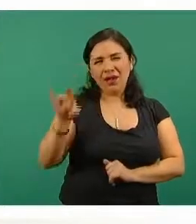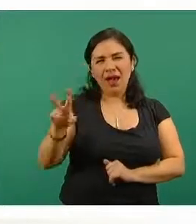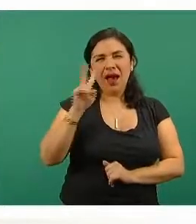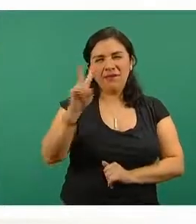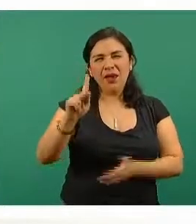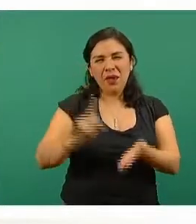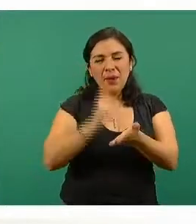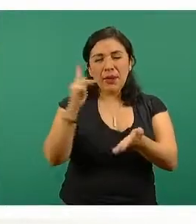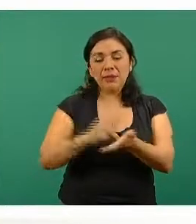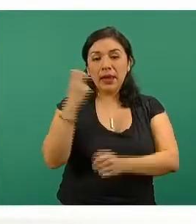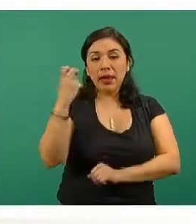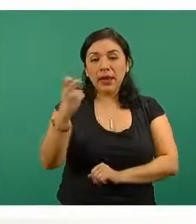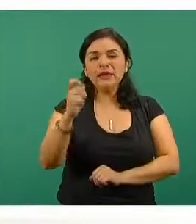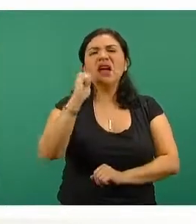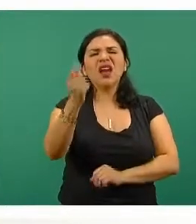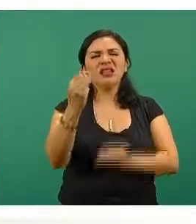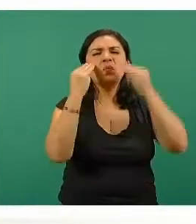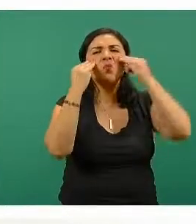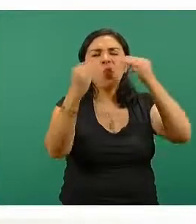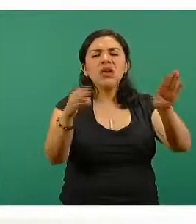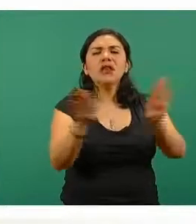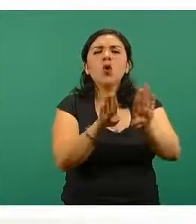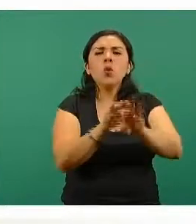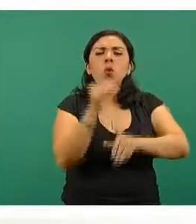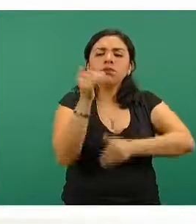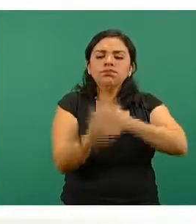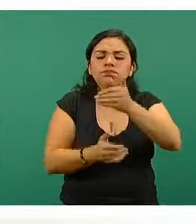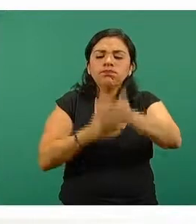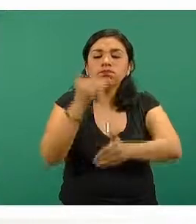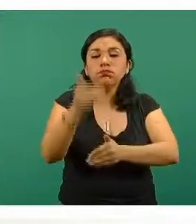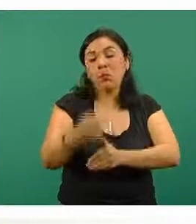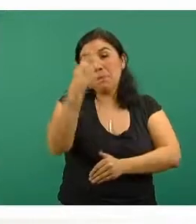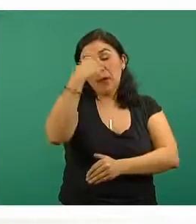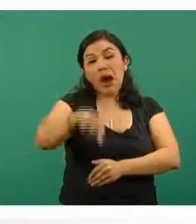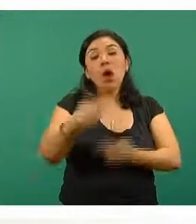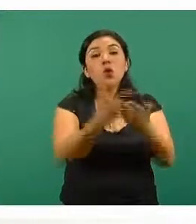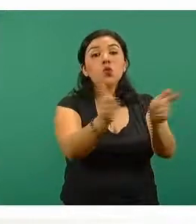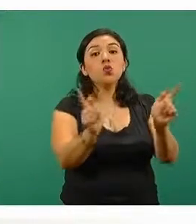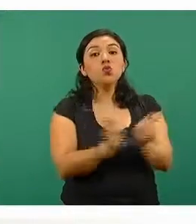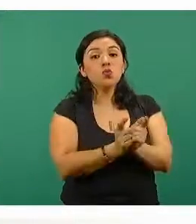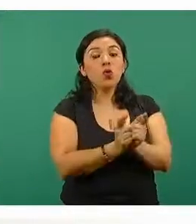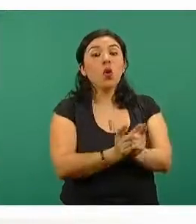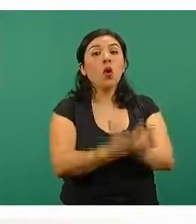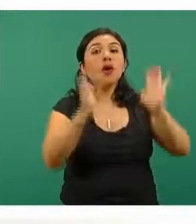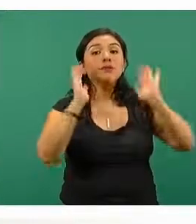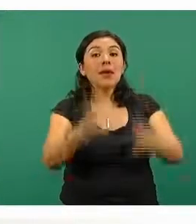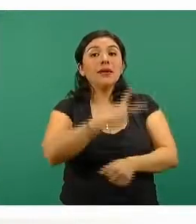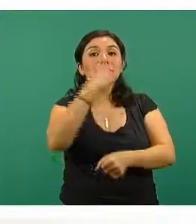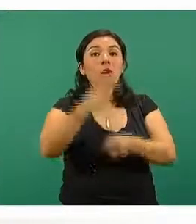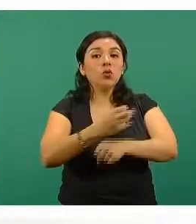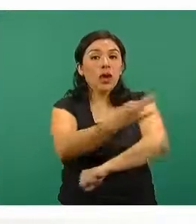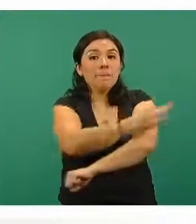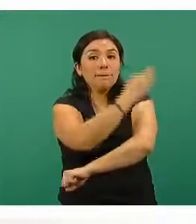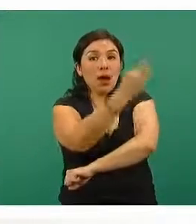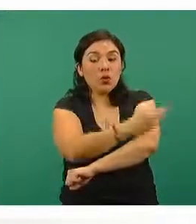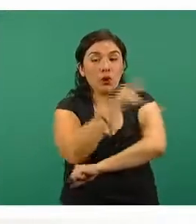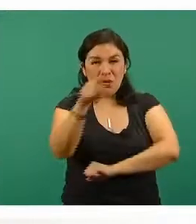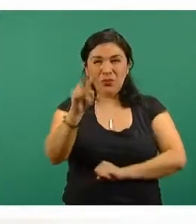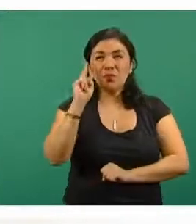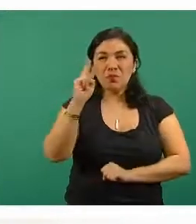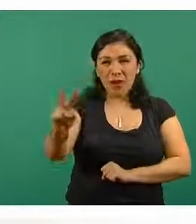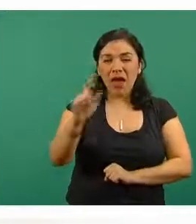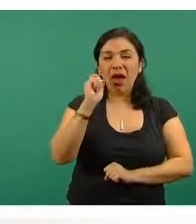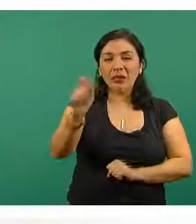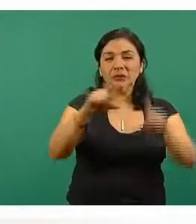esta forma, lo que presentamos es el avance por el grupo el que se ha vacunado. Como pueden ver en